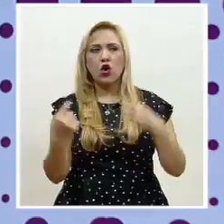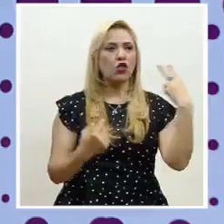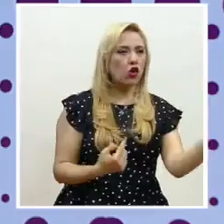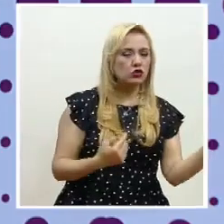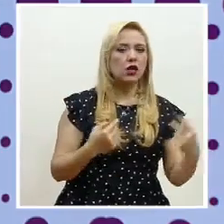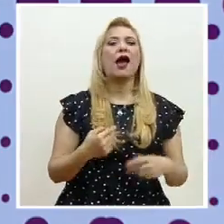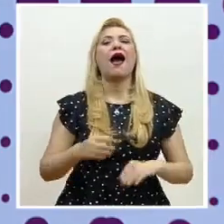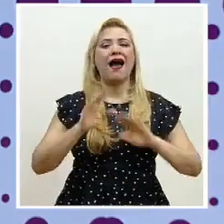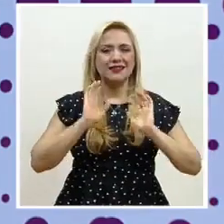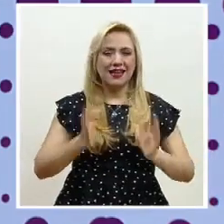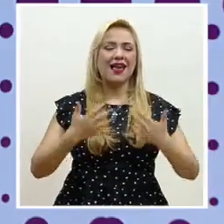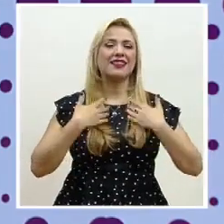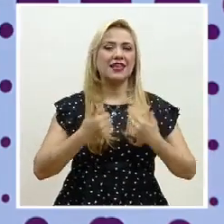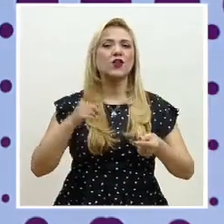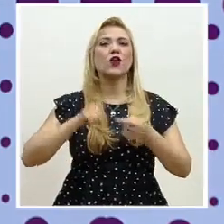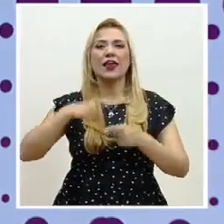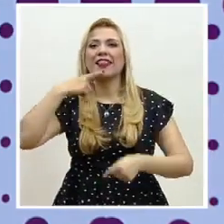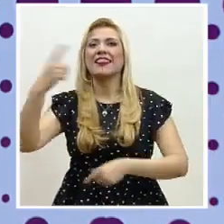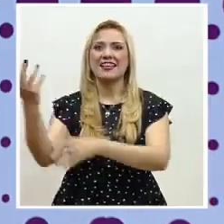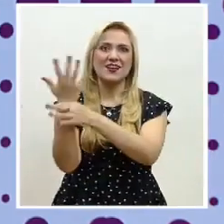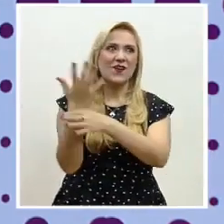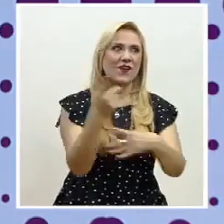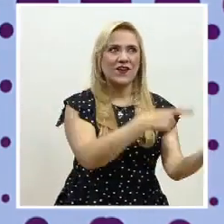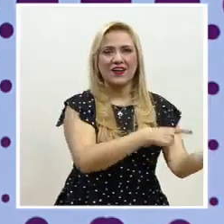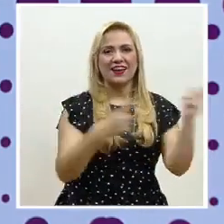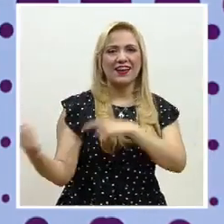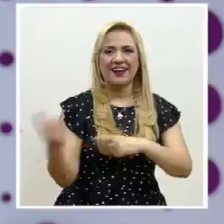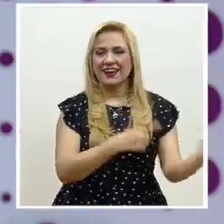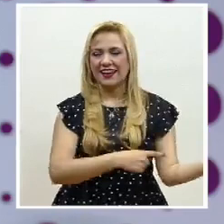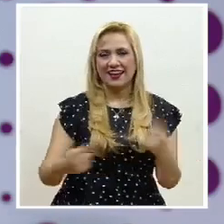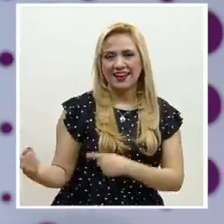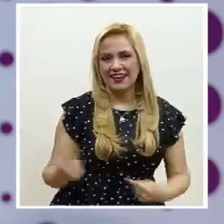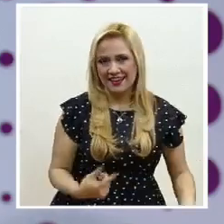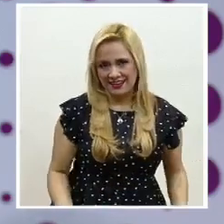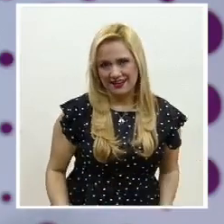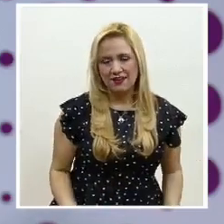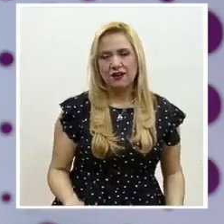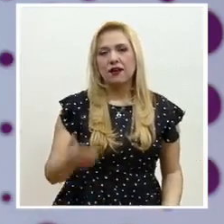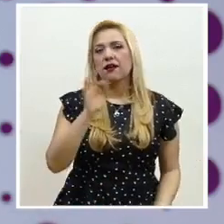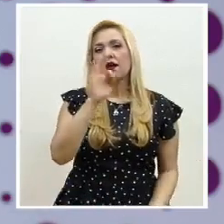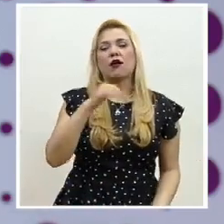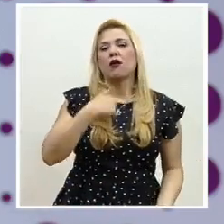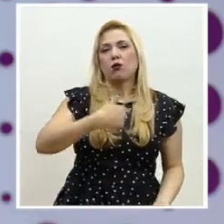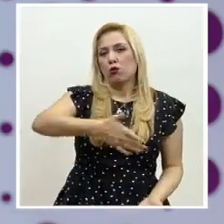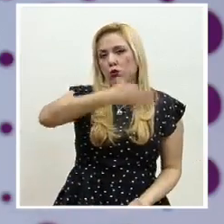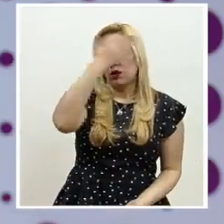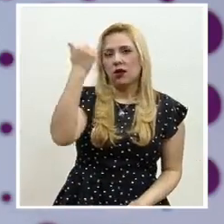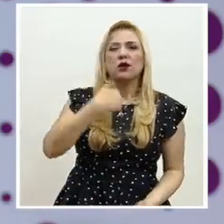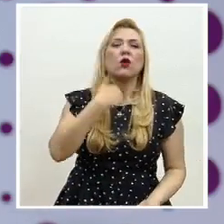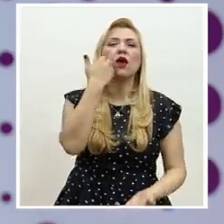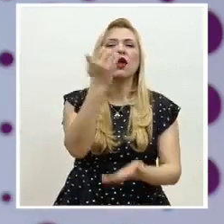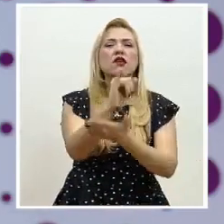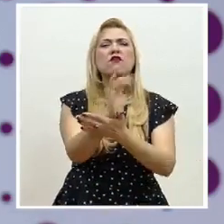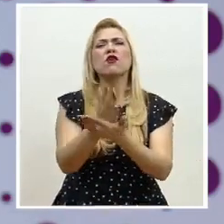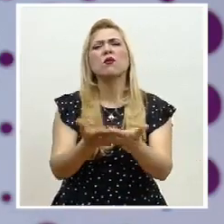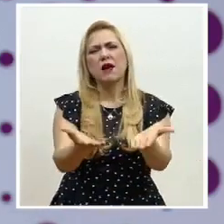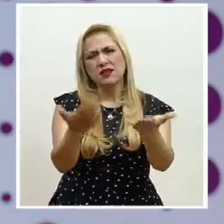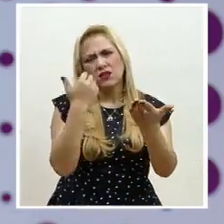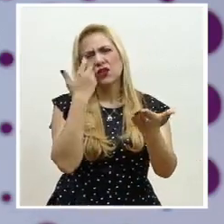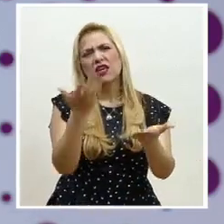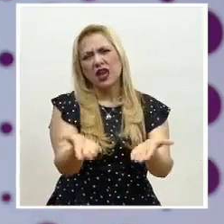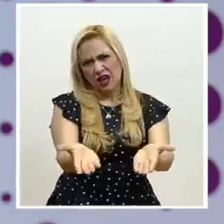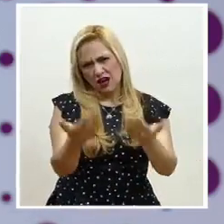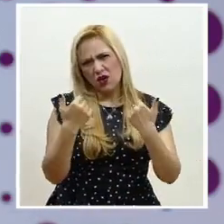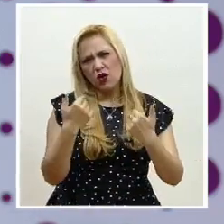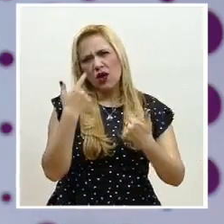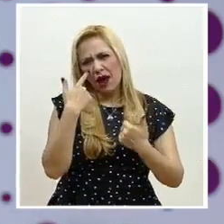esa sentencia, que no necesariamente es de la persona que está involucrada en el litigio, sino de las que piden el acceso a la información o que quieren consultar esa